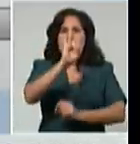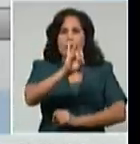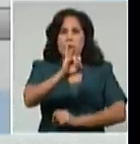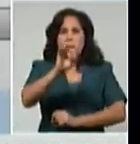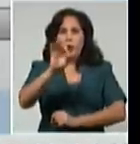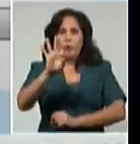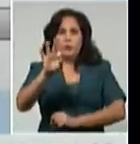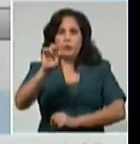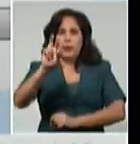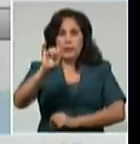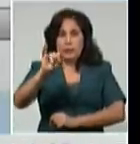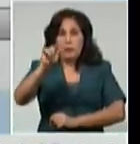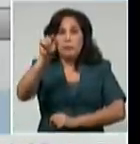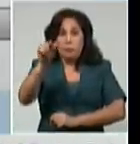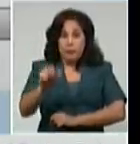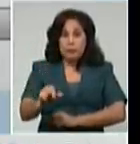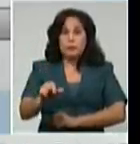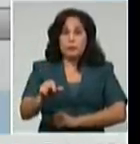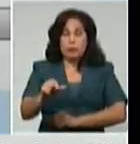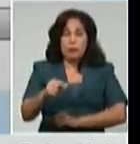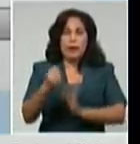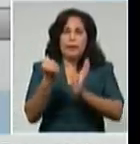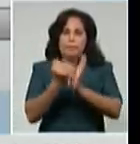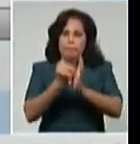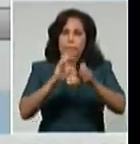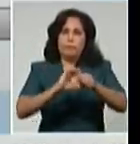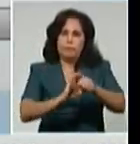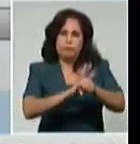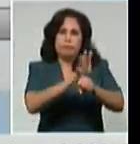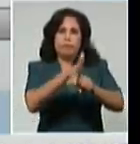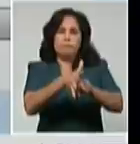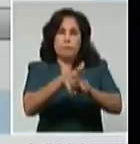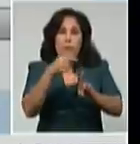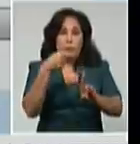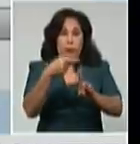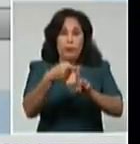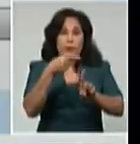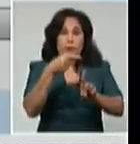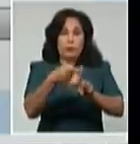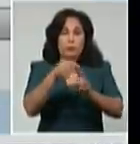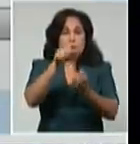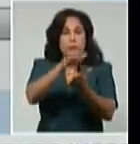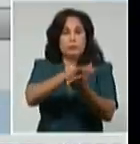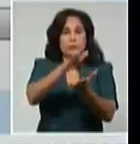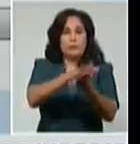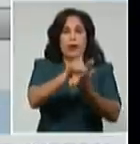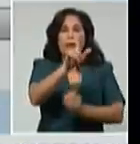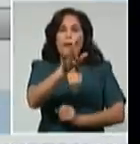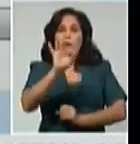126.786 personas con la COVID-19 y ya acumula